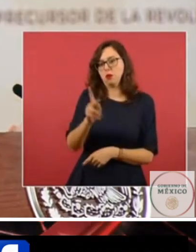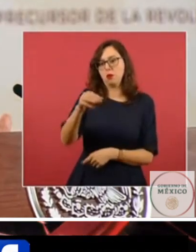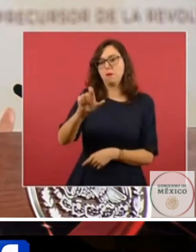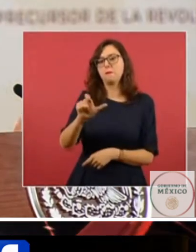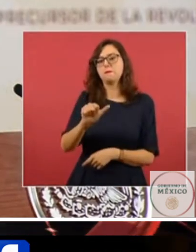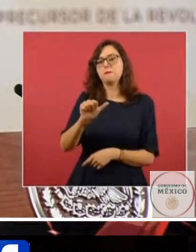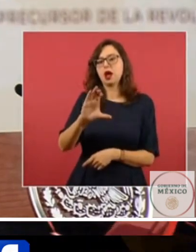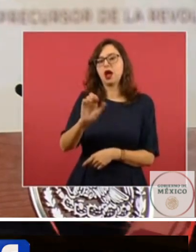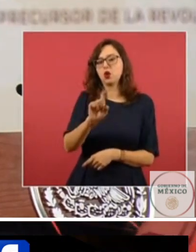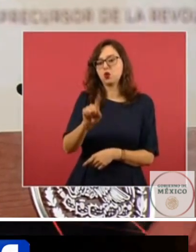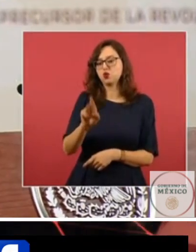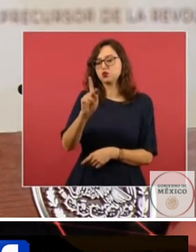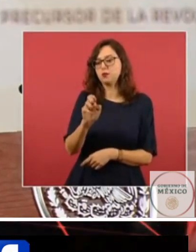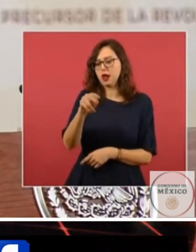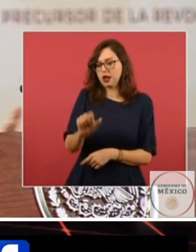yo bien